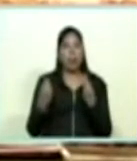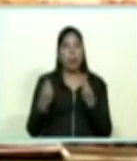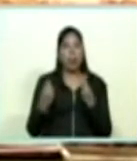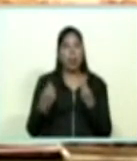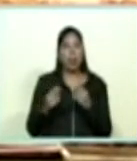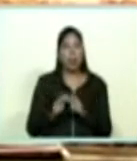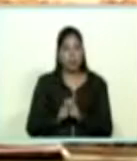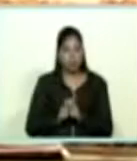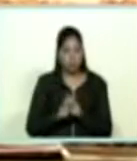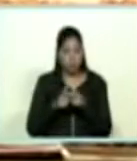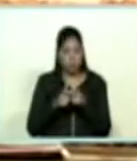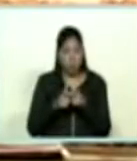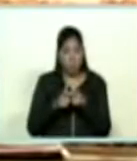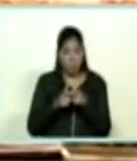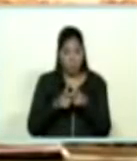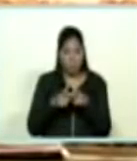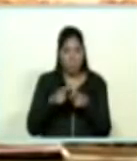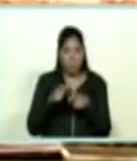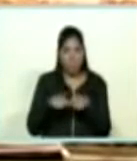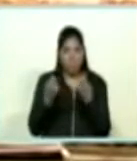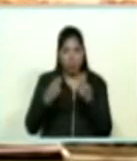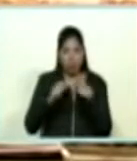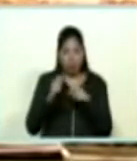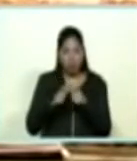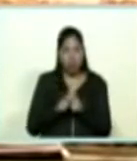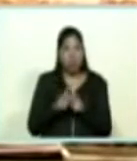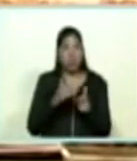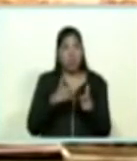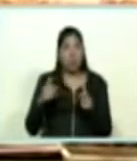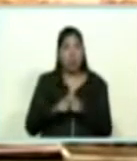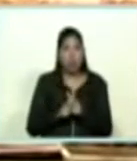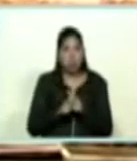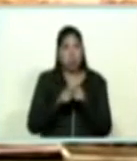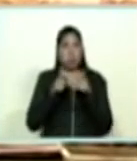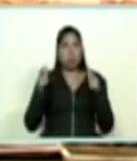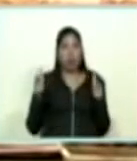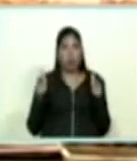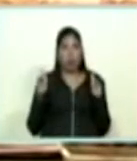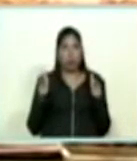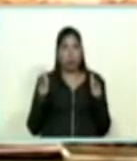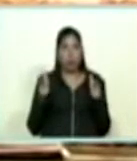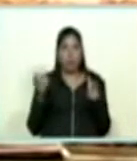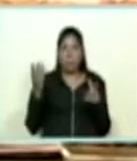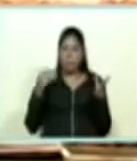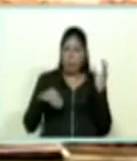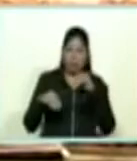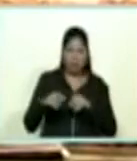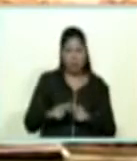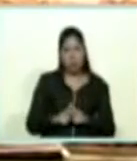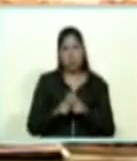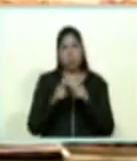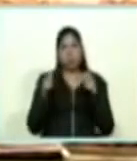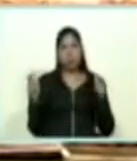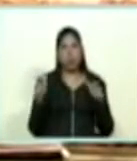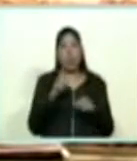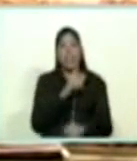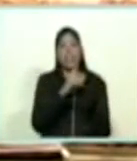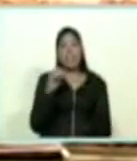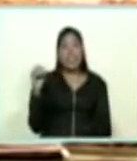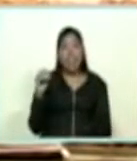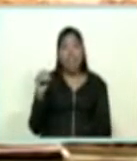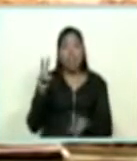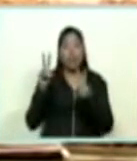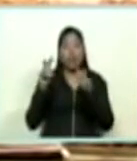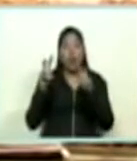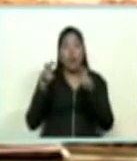legítima, como transportación o comida, pero tiene otra función encubierta, secreto, donde puede hacer otra